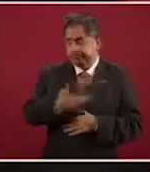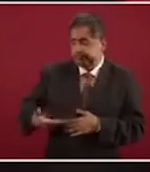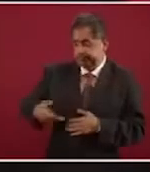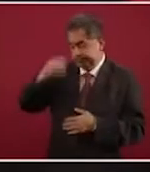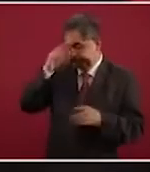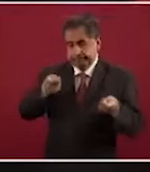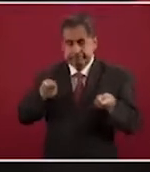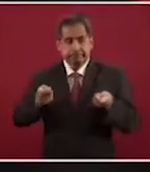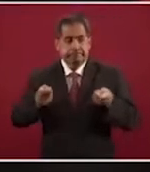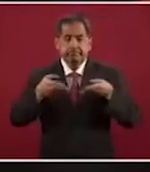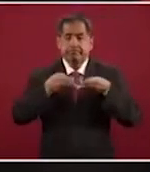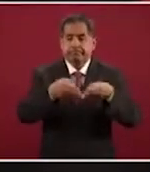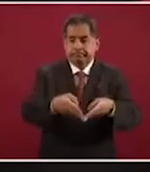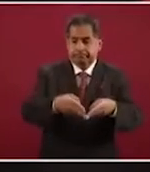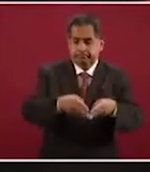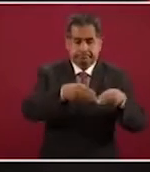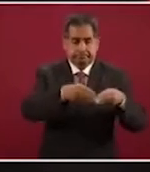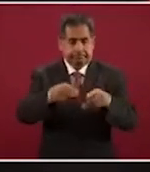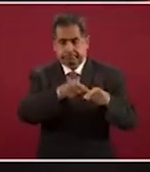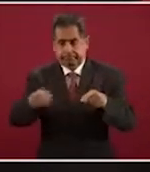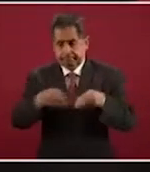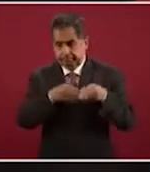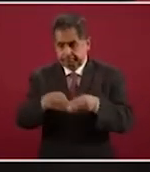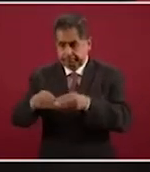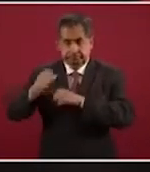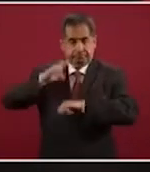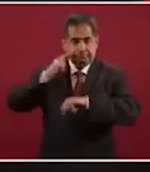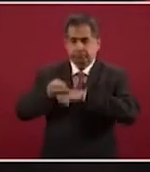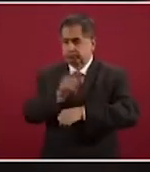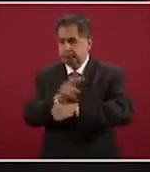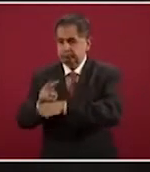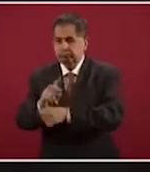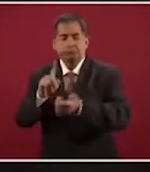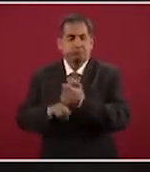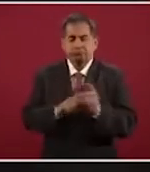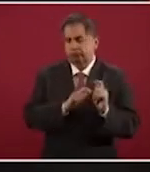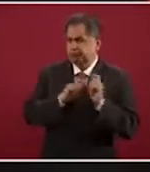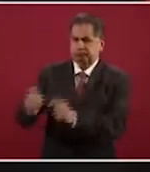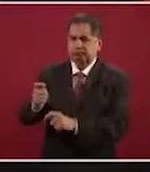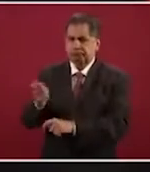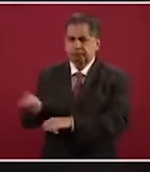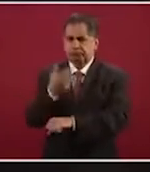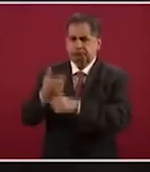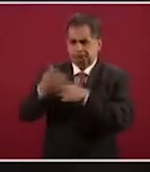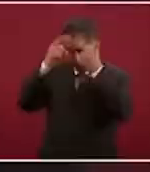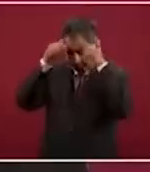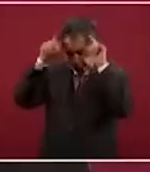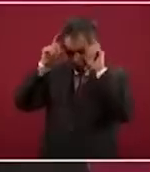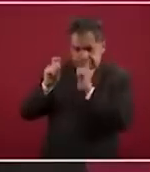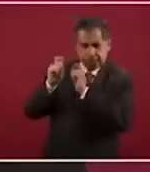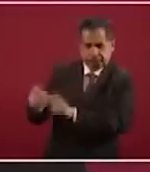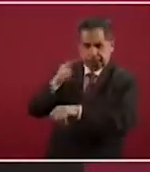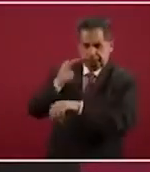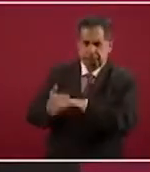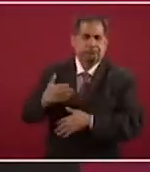puertos tiene que estar a cargo de la Secretaría de Marina. Esa